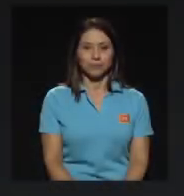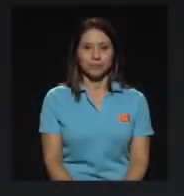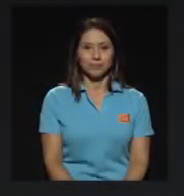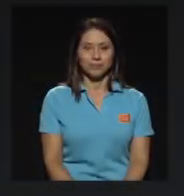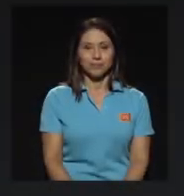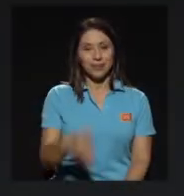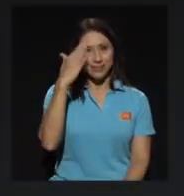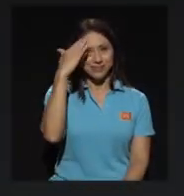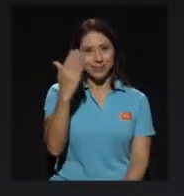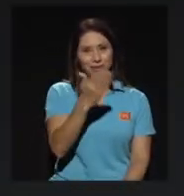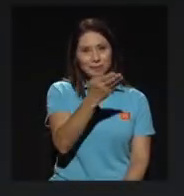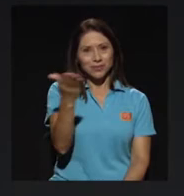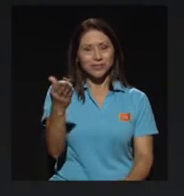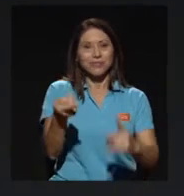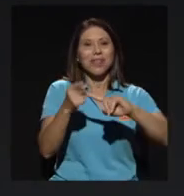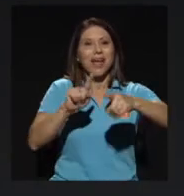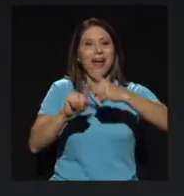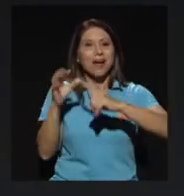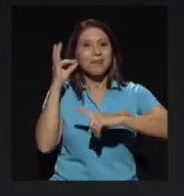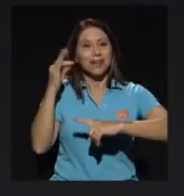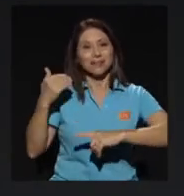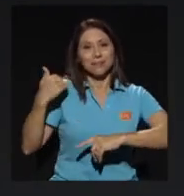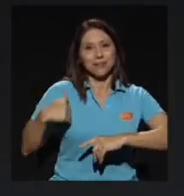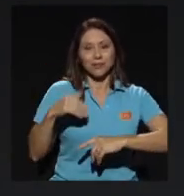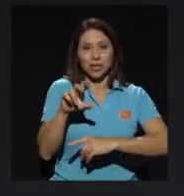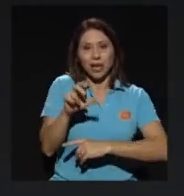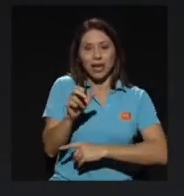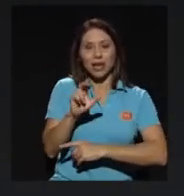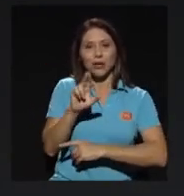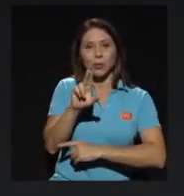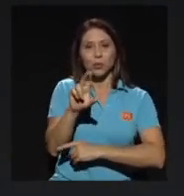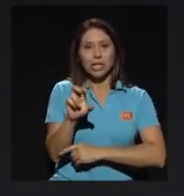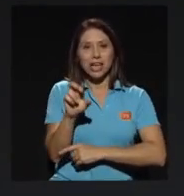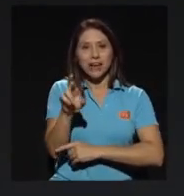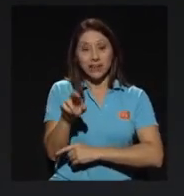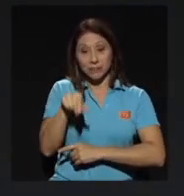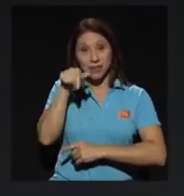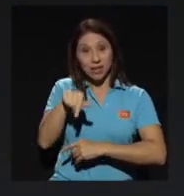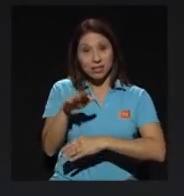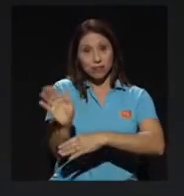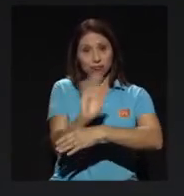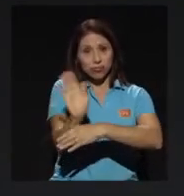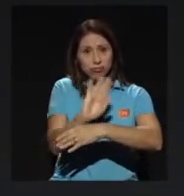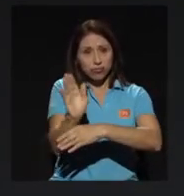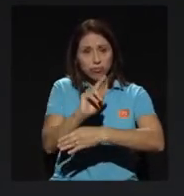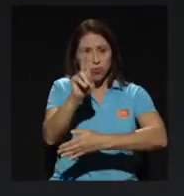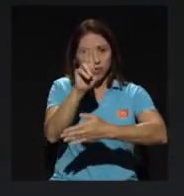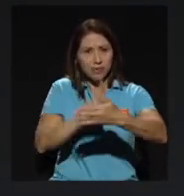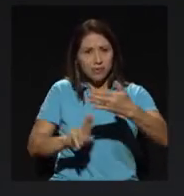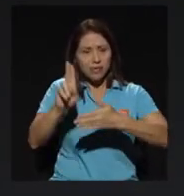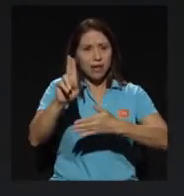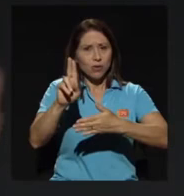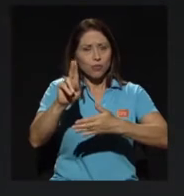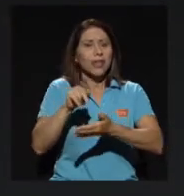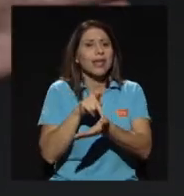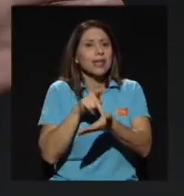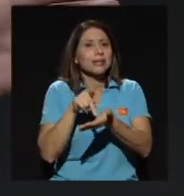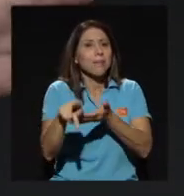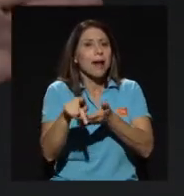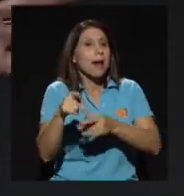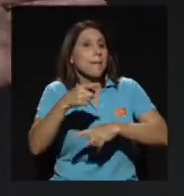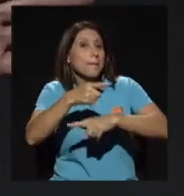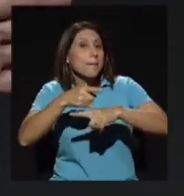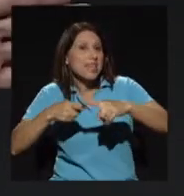los saludamos amigas y amigos de canal user este medio televisivo universitario que se paga la